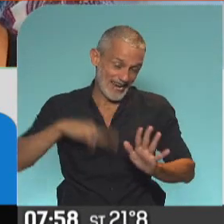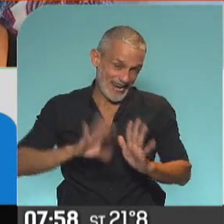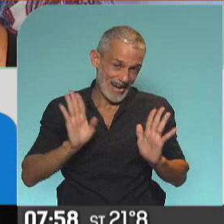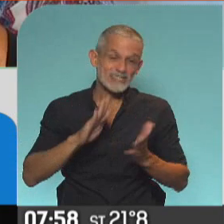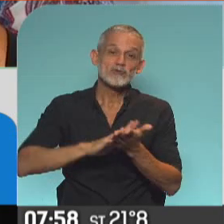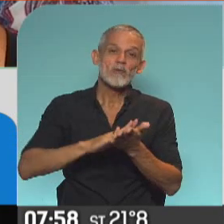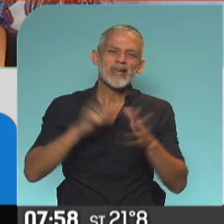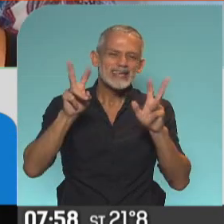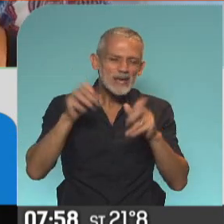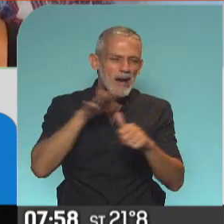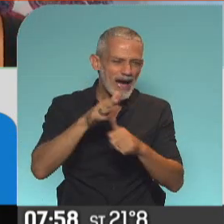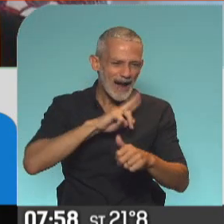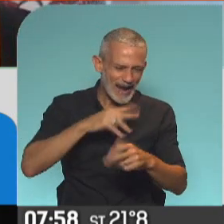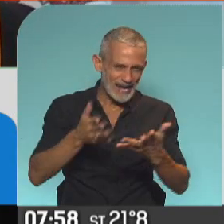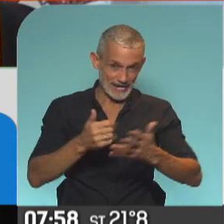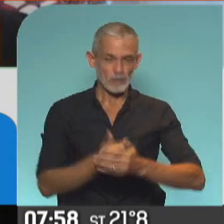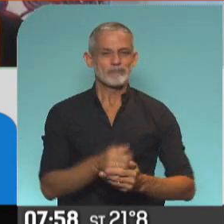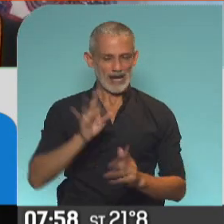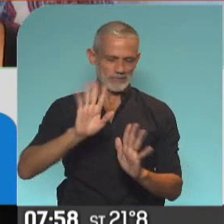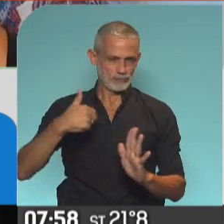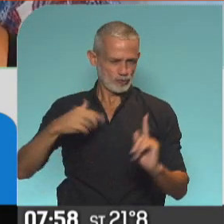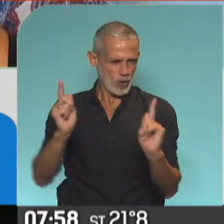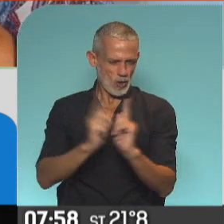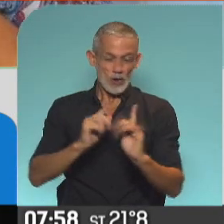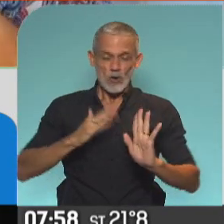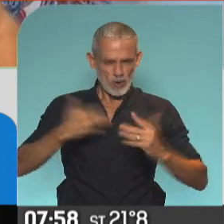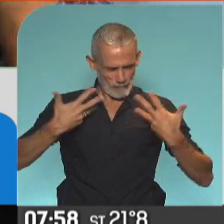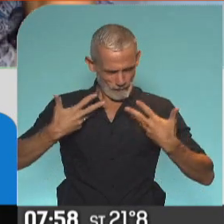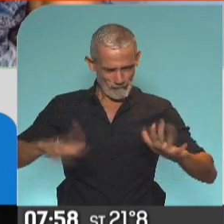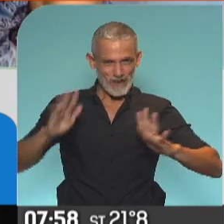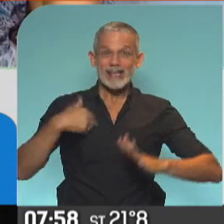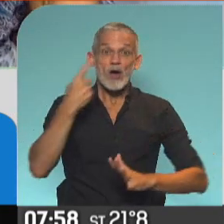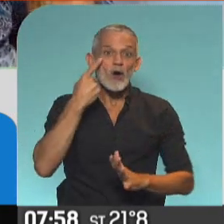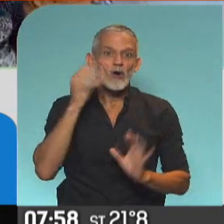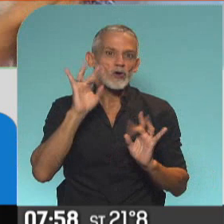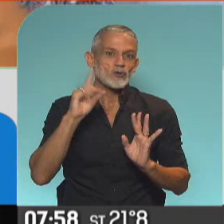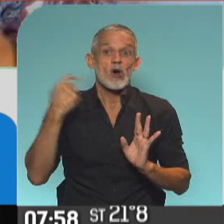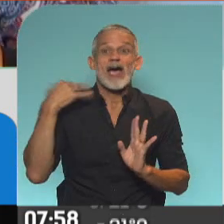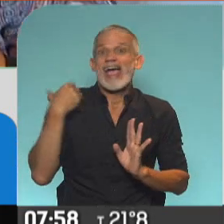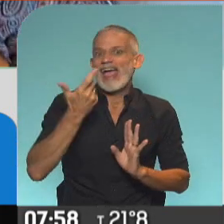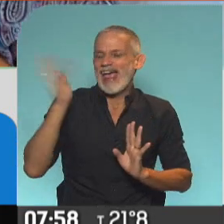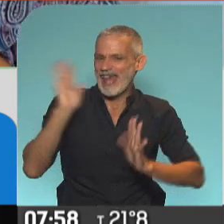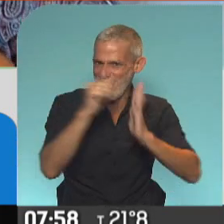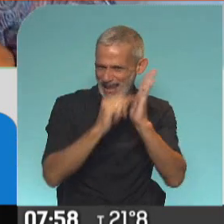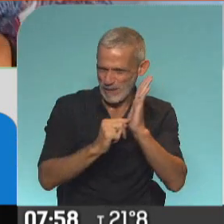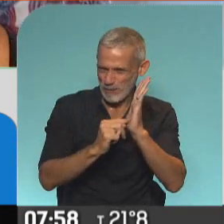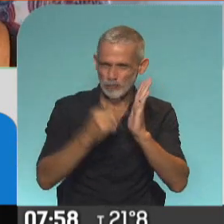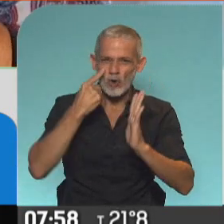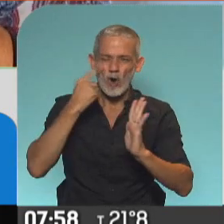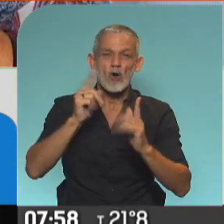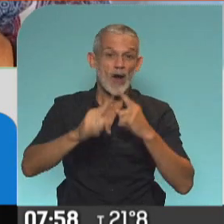género. Bueno, yo voy a ser tan sincera que decir que conozco solo los puntos generales acerca de